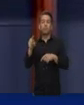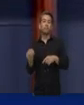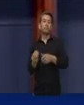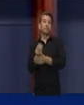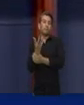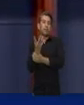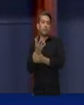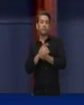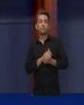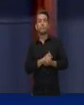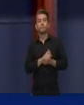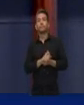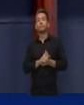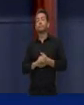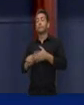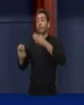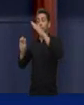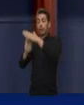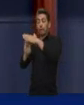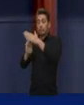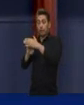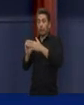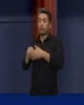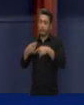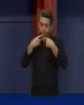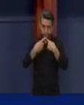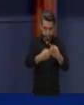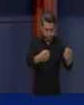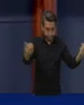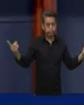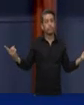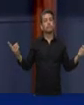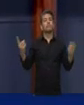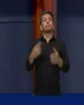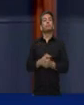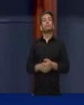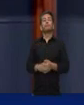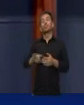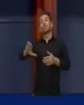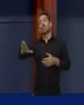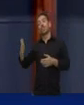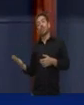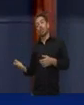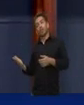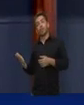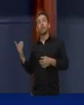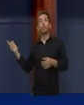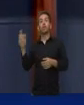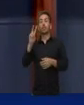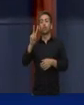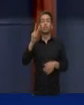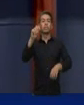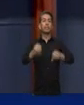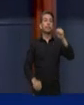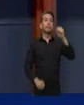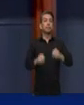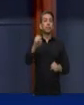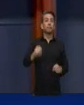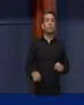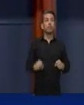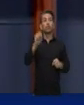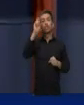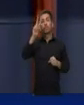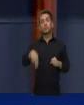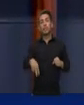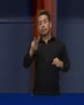El Tribunal Supremo Electoral a la población informa. El día de ayer, 2 de septiembre del año 2023, el Pleno de